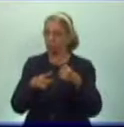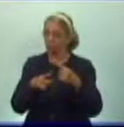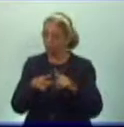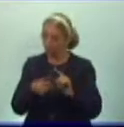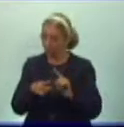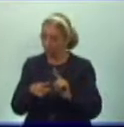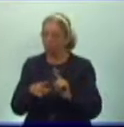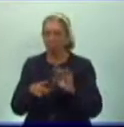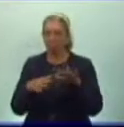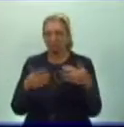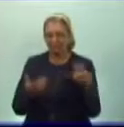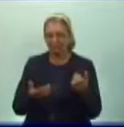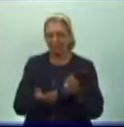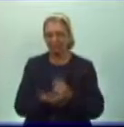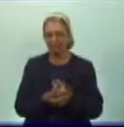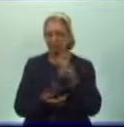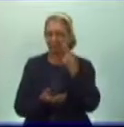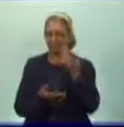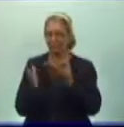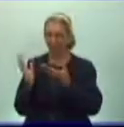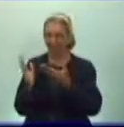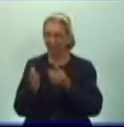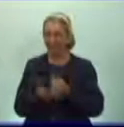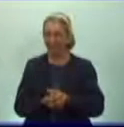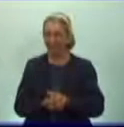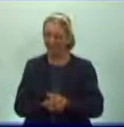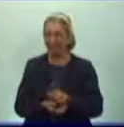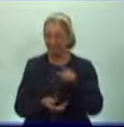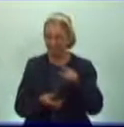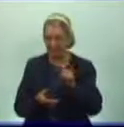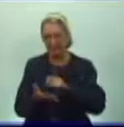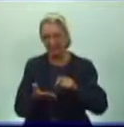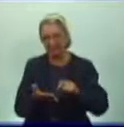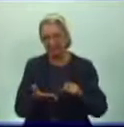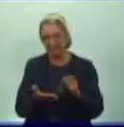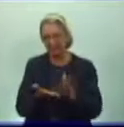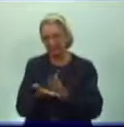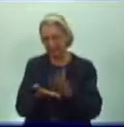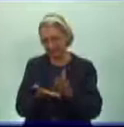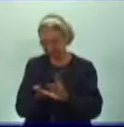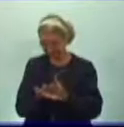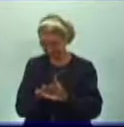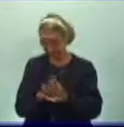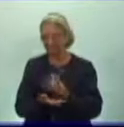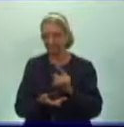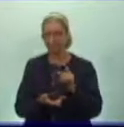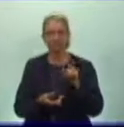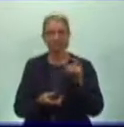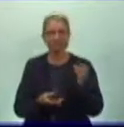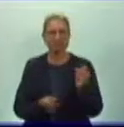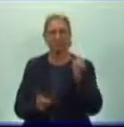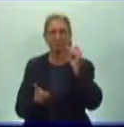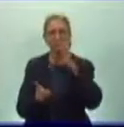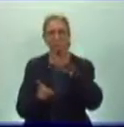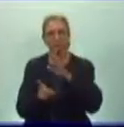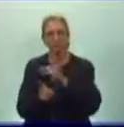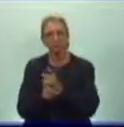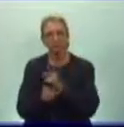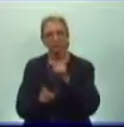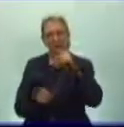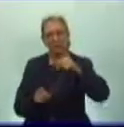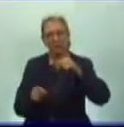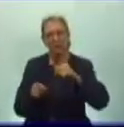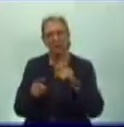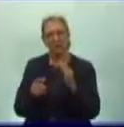actividades con los meses del año. Esta sí la van a copiar en sus libretas. Nos encontramos en el mes